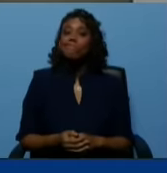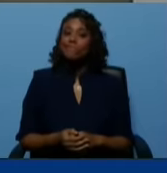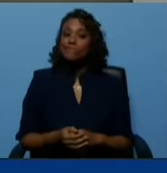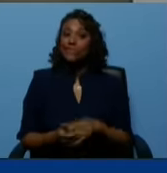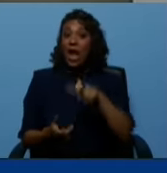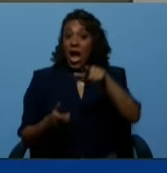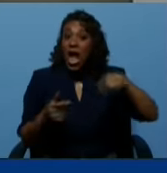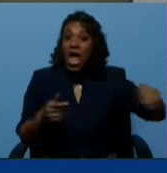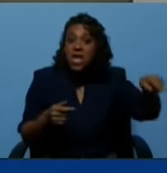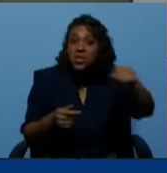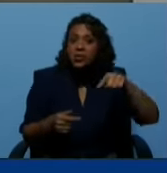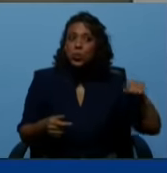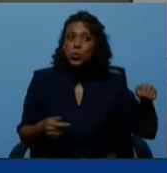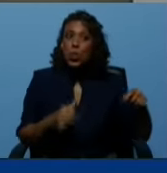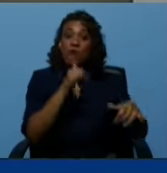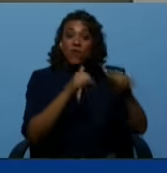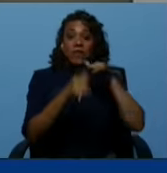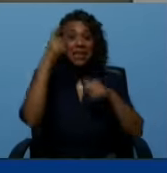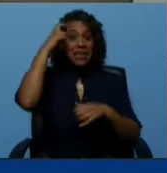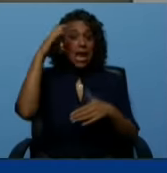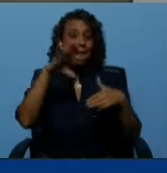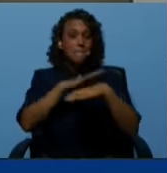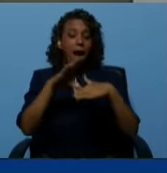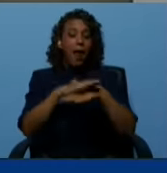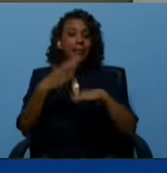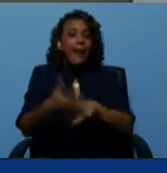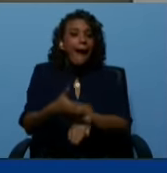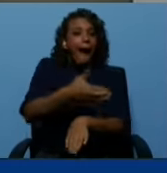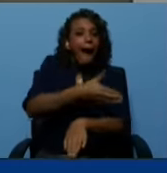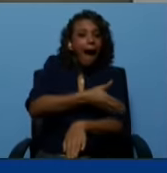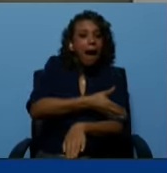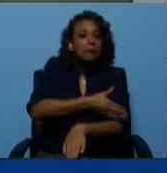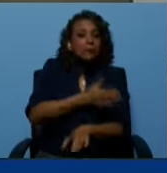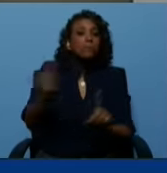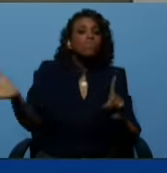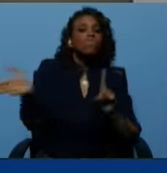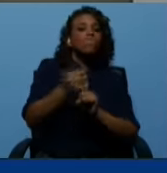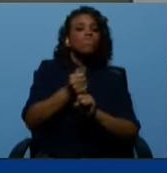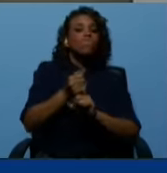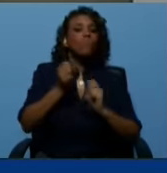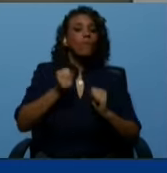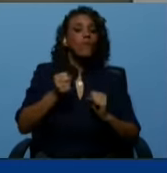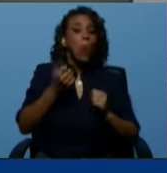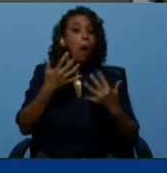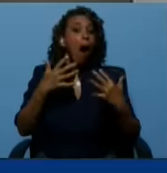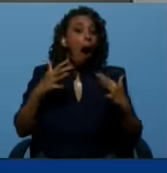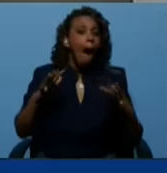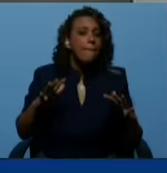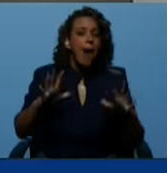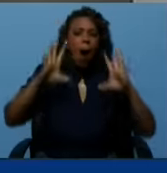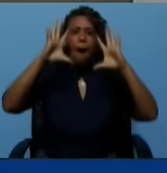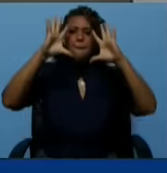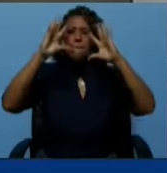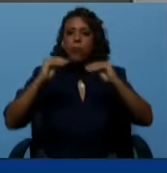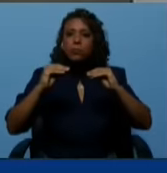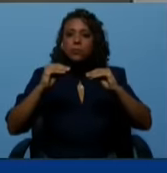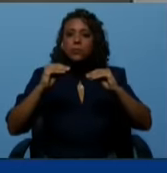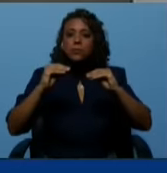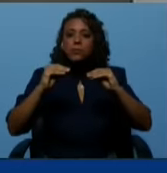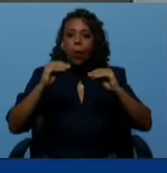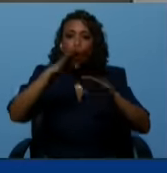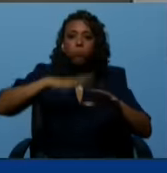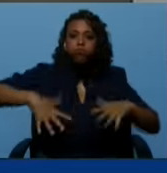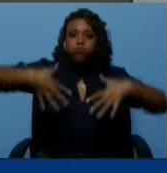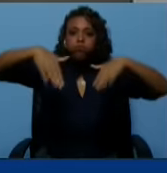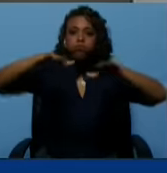Intentaron el martes, y lo lograron parcialmente, apagar el país.